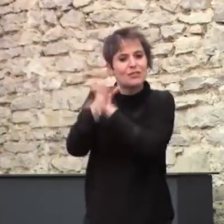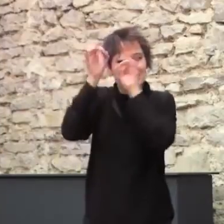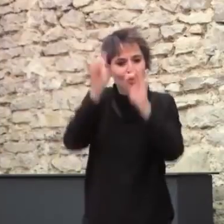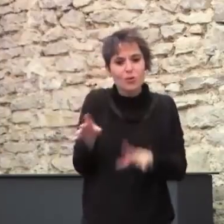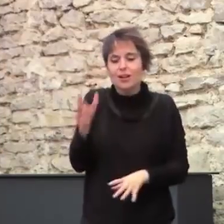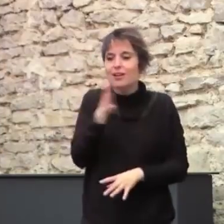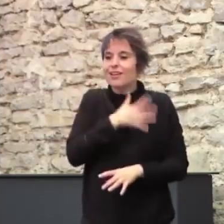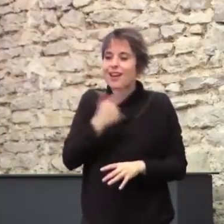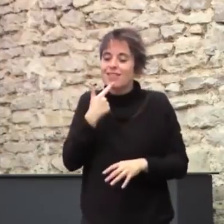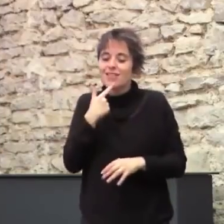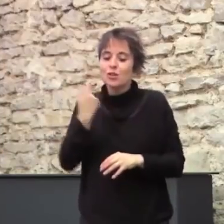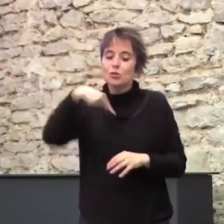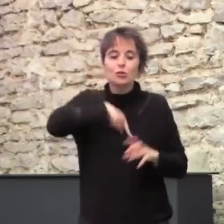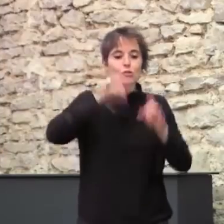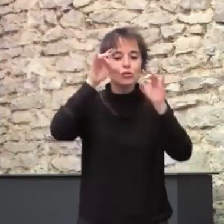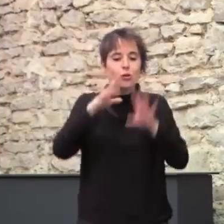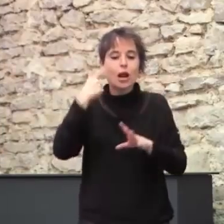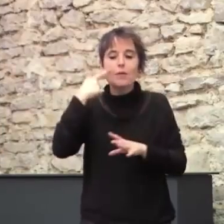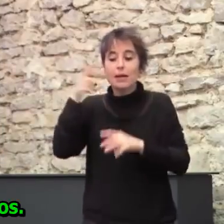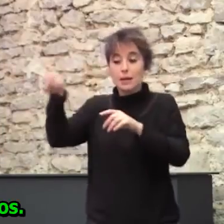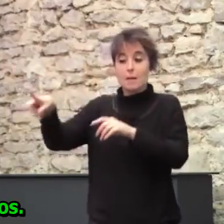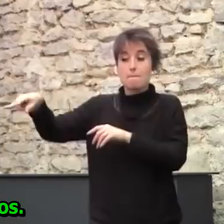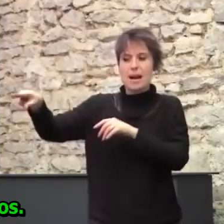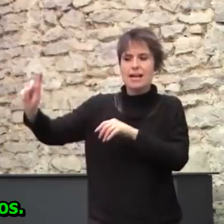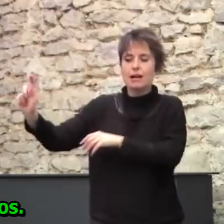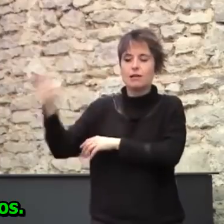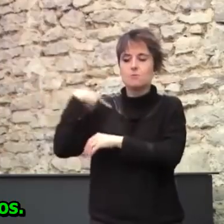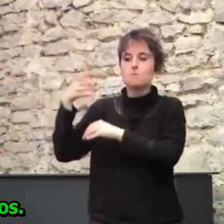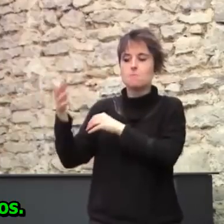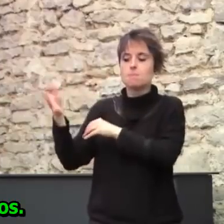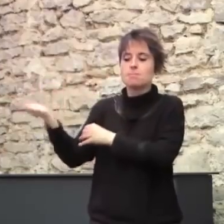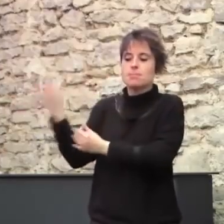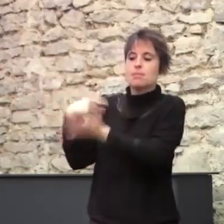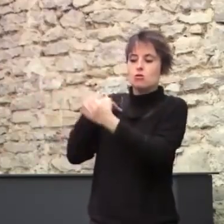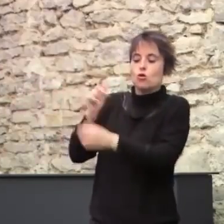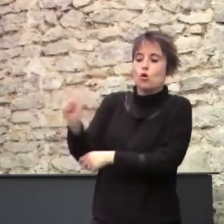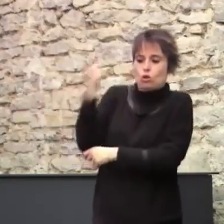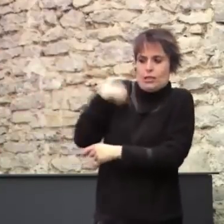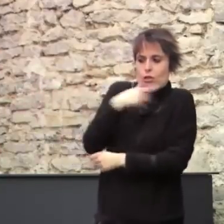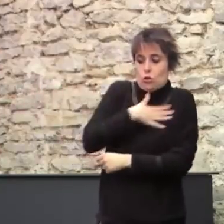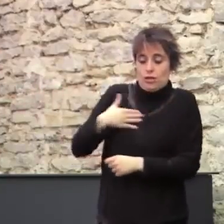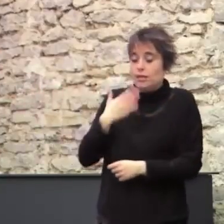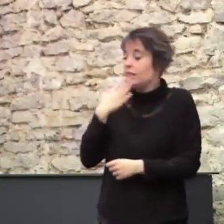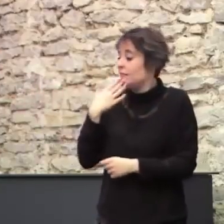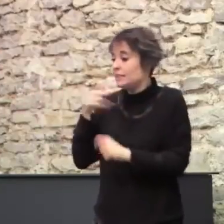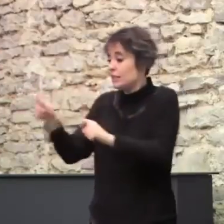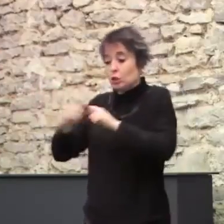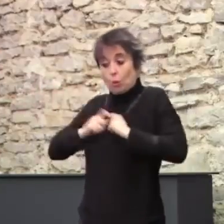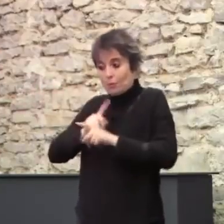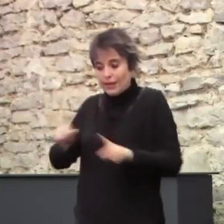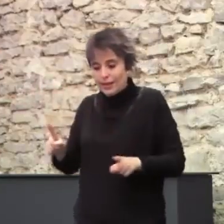ver cómo podemos conseguir de la pareja lo que necesitamos y lo que queremos. Y si no lo obtenemos,